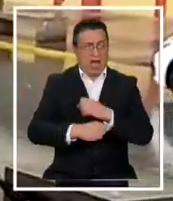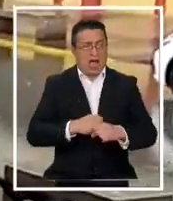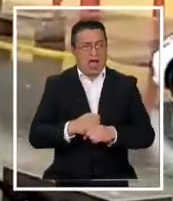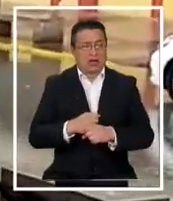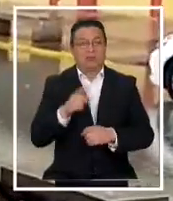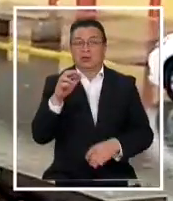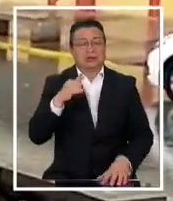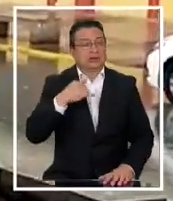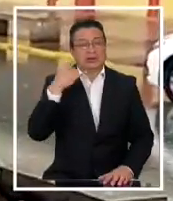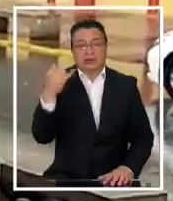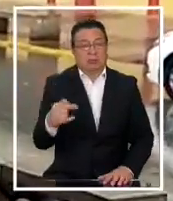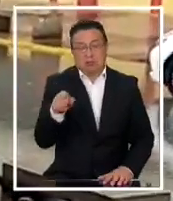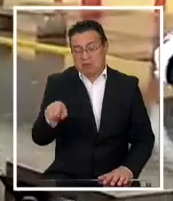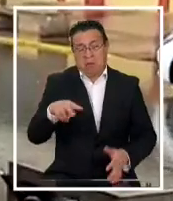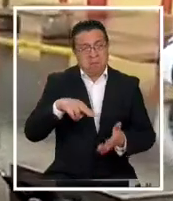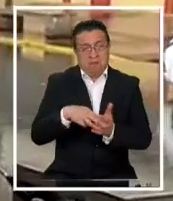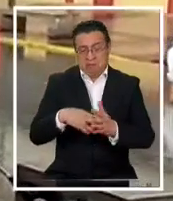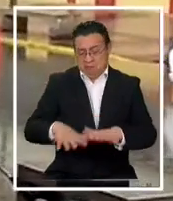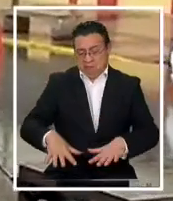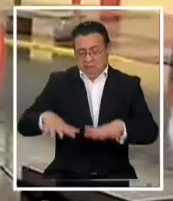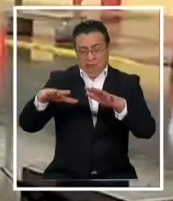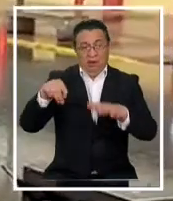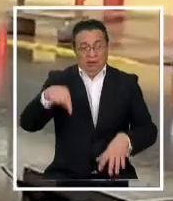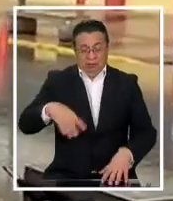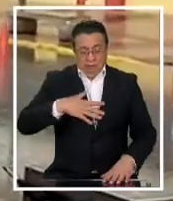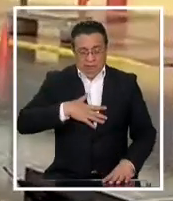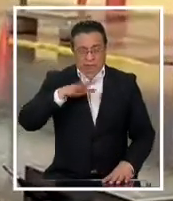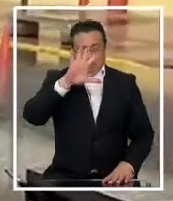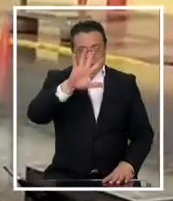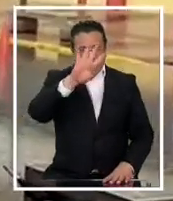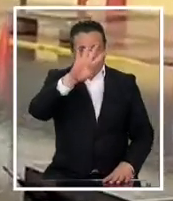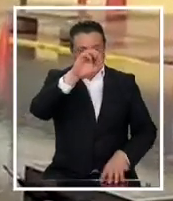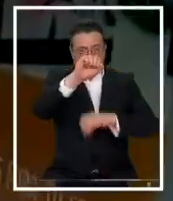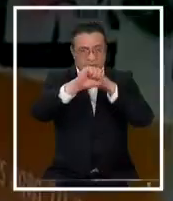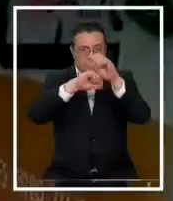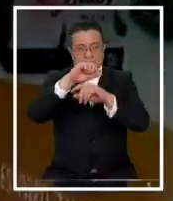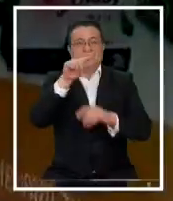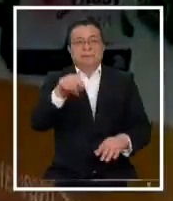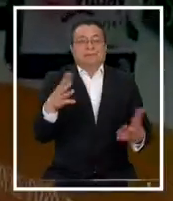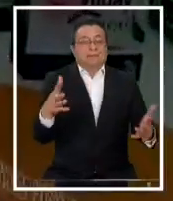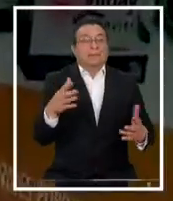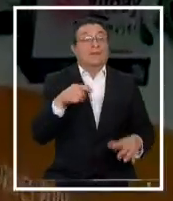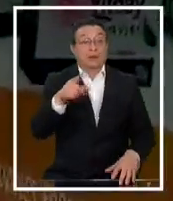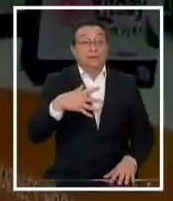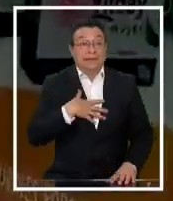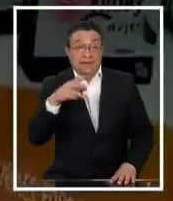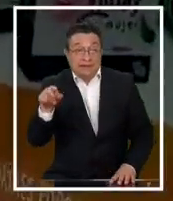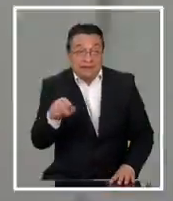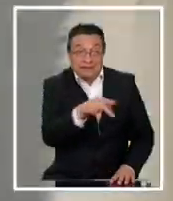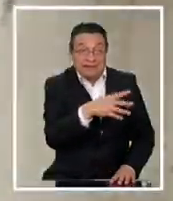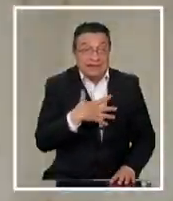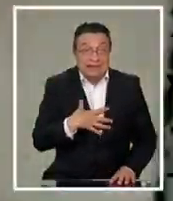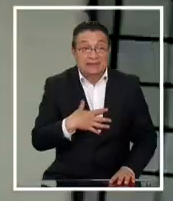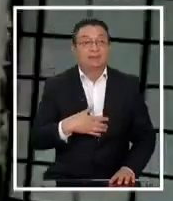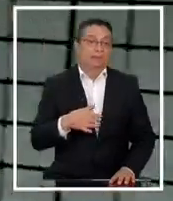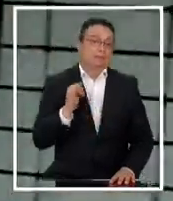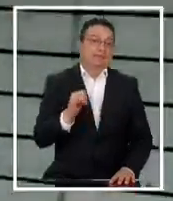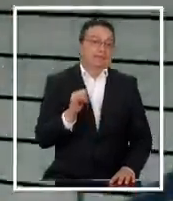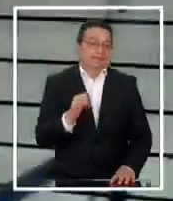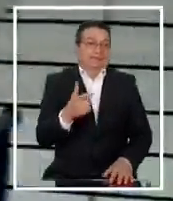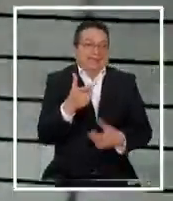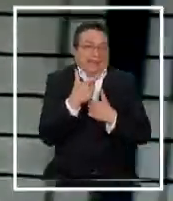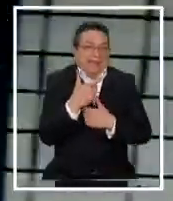que siempre hemos tenido este problema y actualmente tengo 54. Imagínate lo que... ¿Quería pasar, señora?